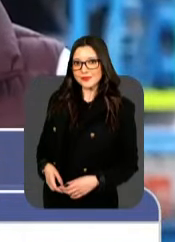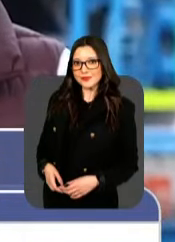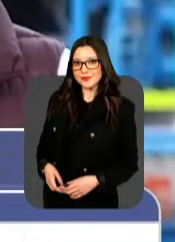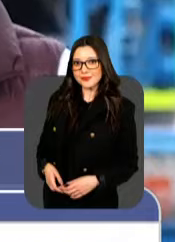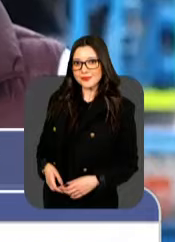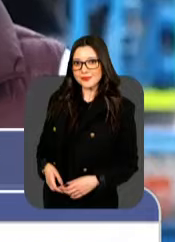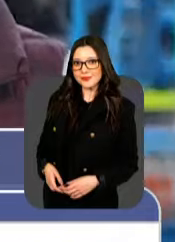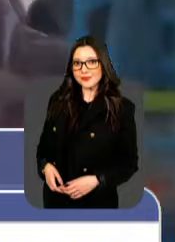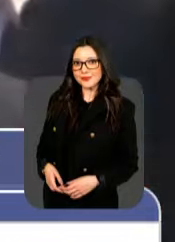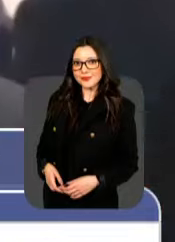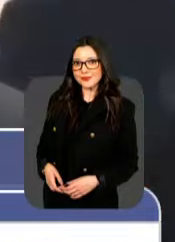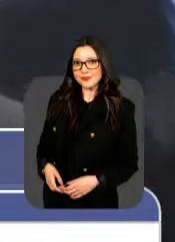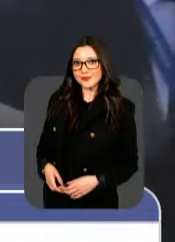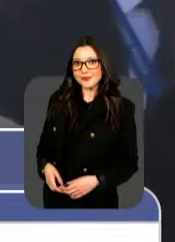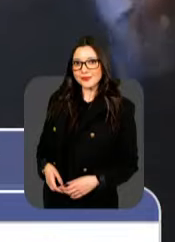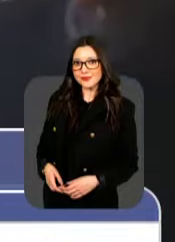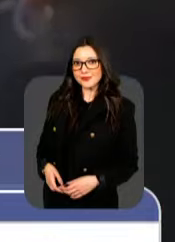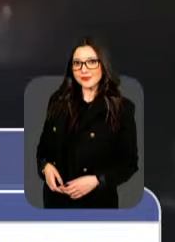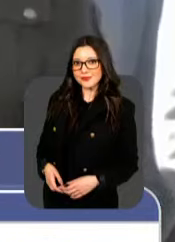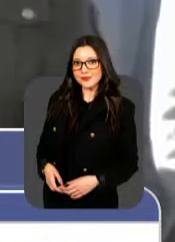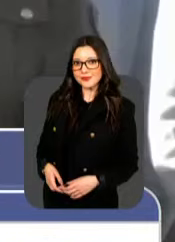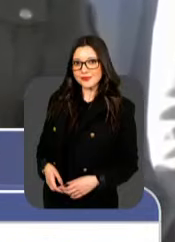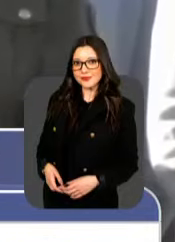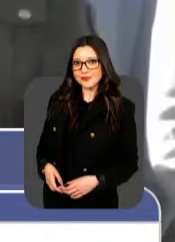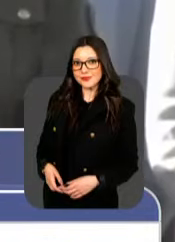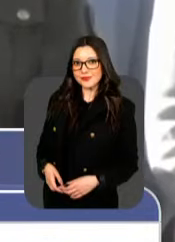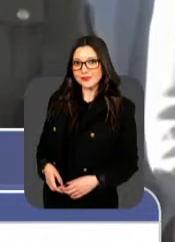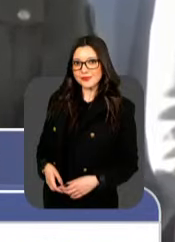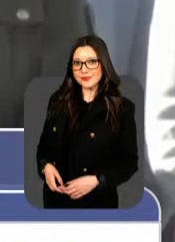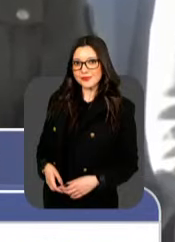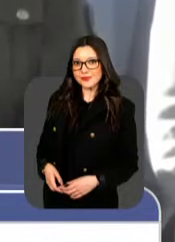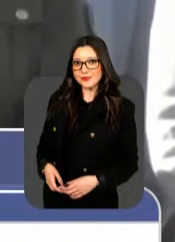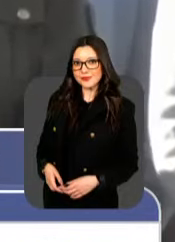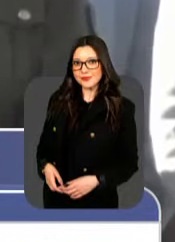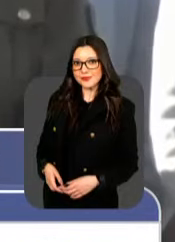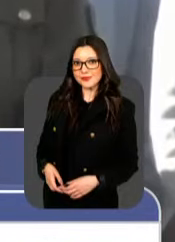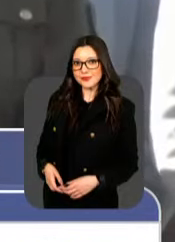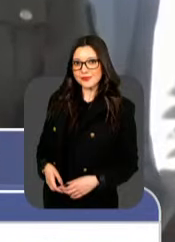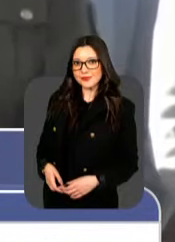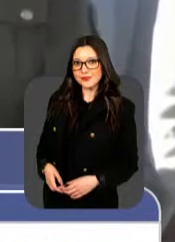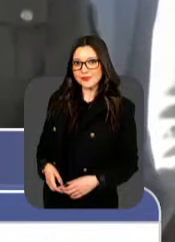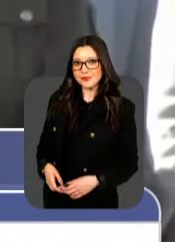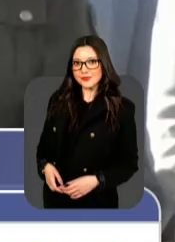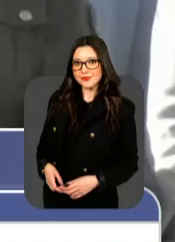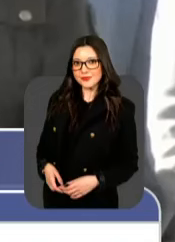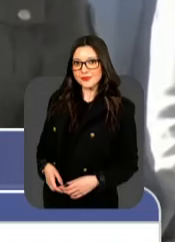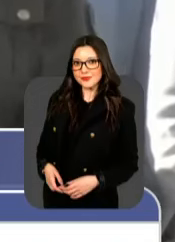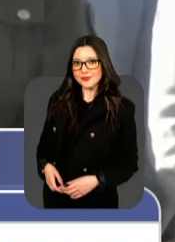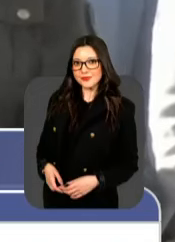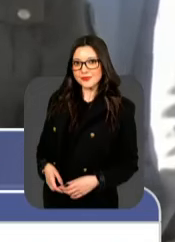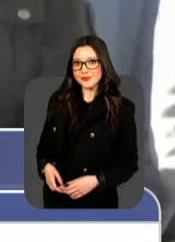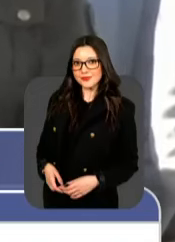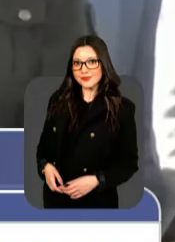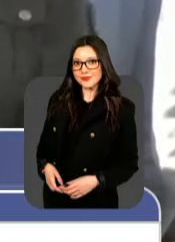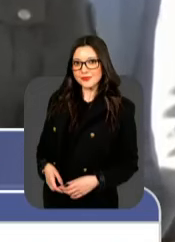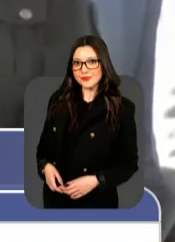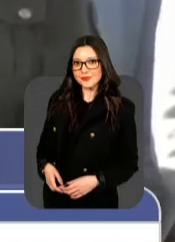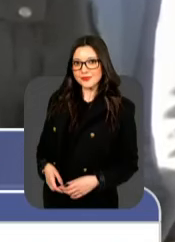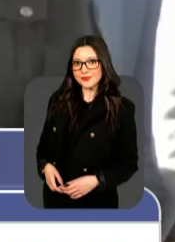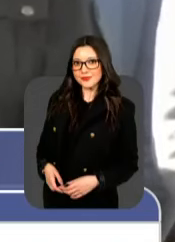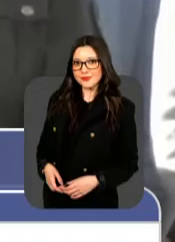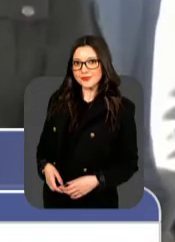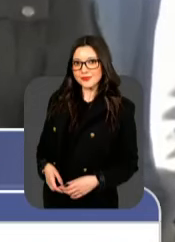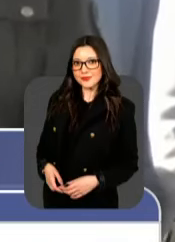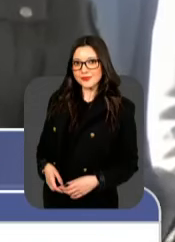las comunicaciones dentro del Palacio de la Moneda. Pero de todas formas, ella... se mantiene. Ella la hemos visto esta jornada acá